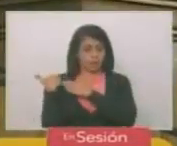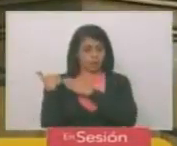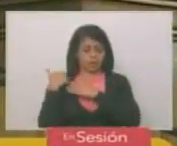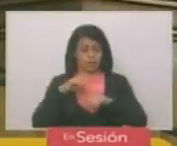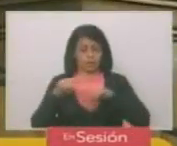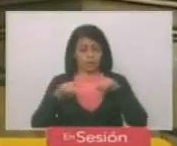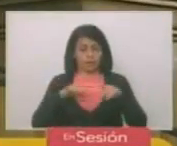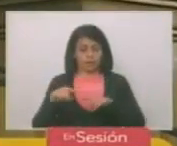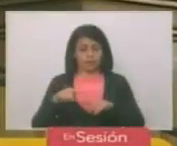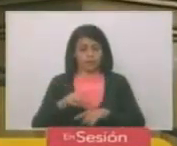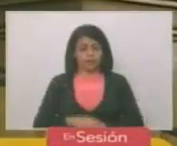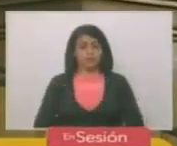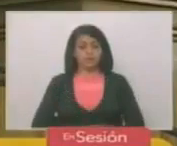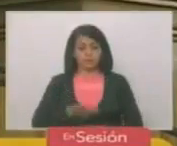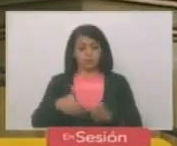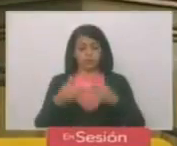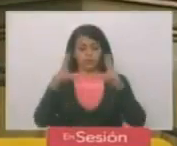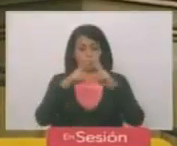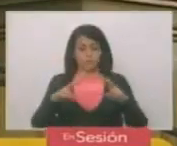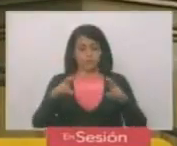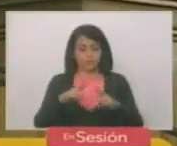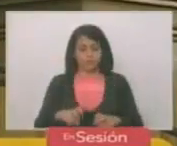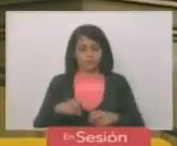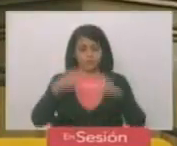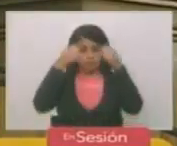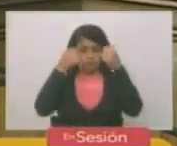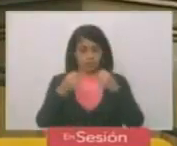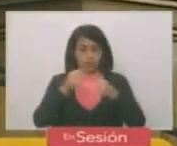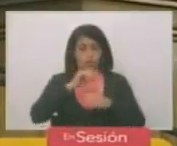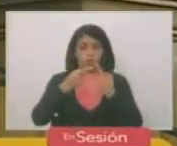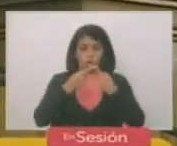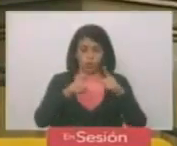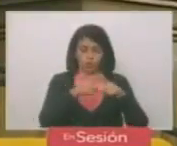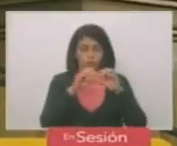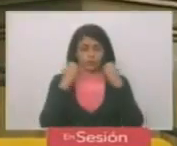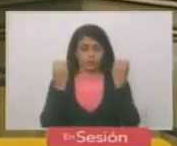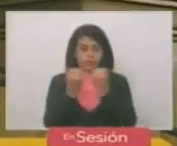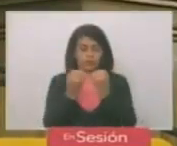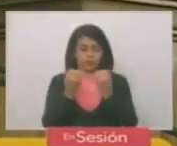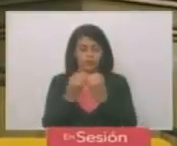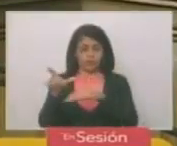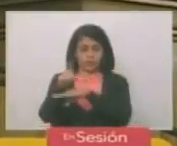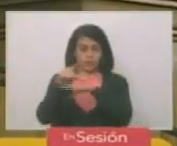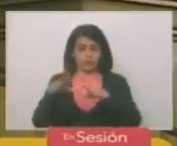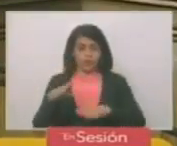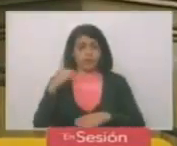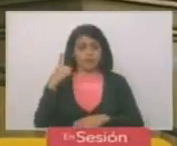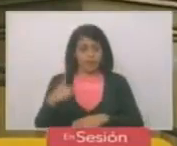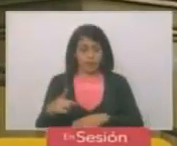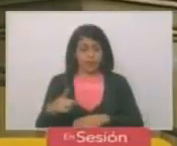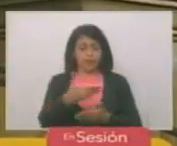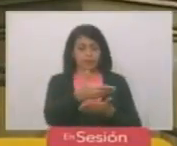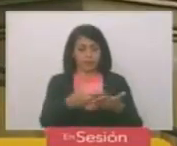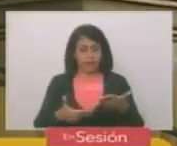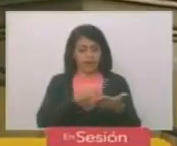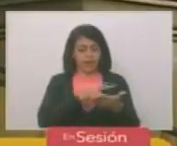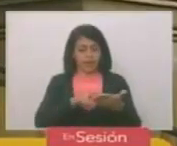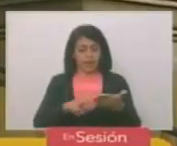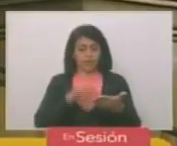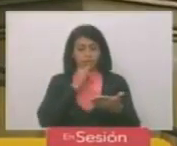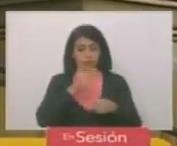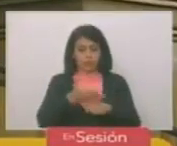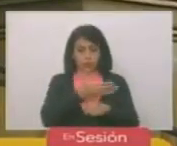ordenar y dirigir la investigación penal y los demás órganos y entes del Estado tendrán acceso a la información prevista